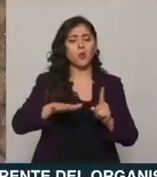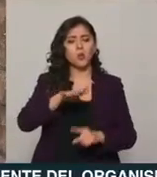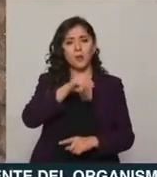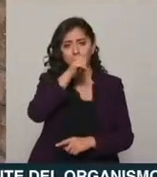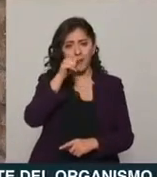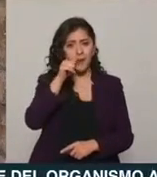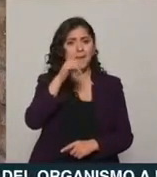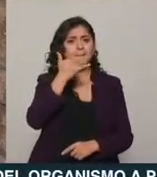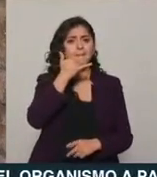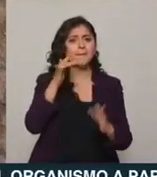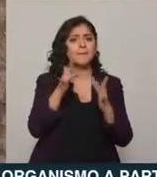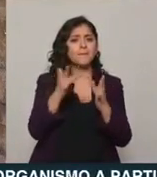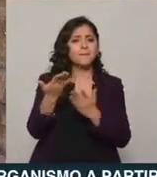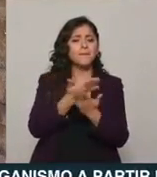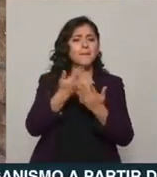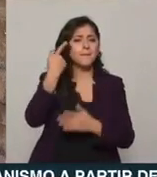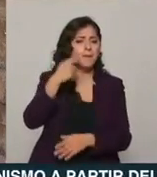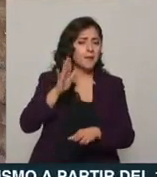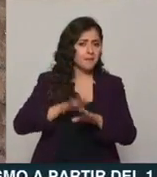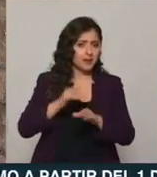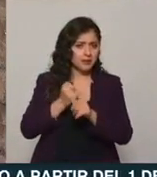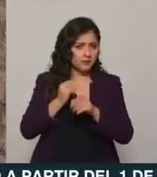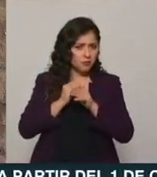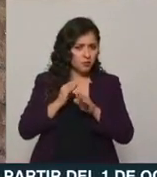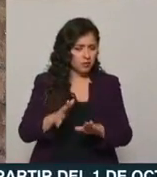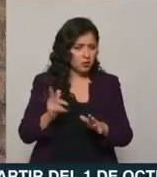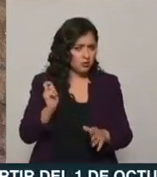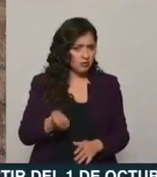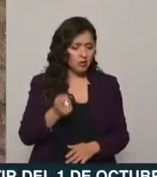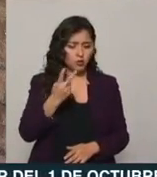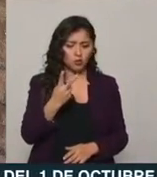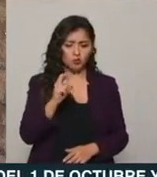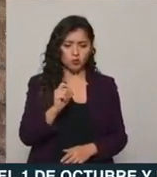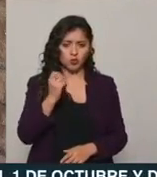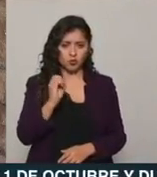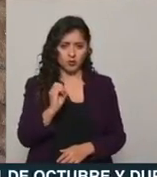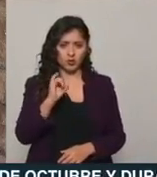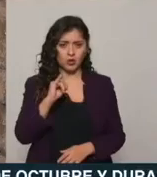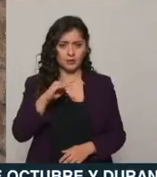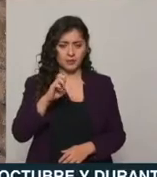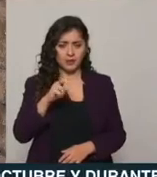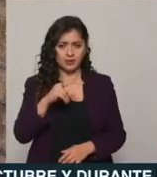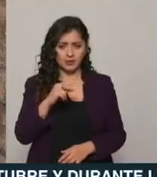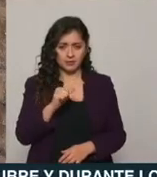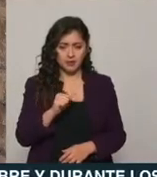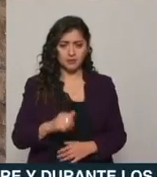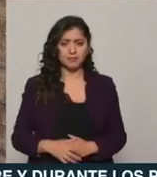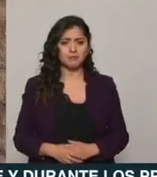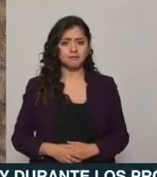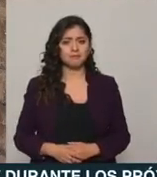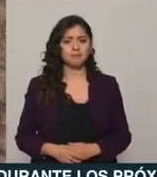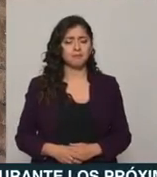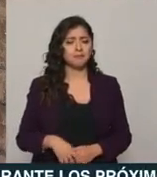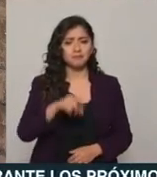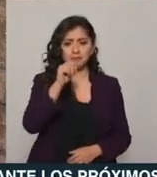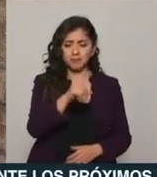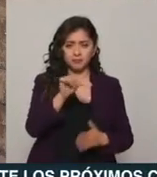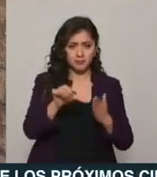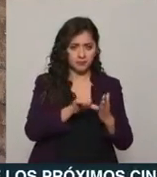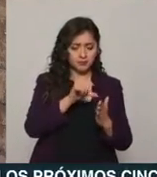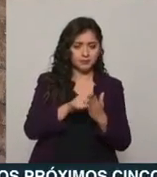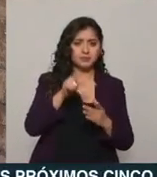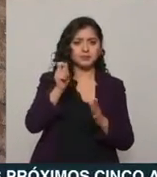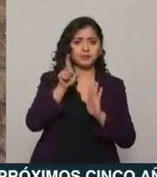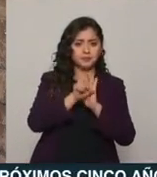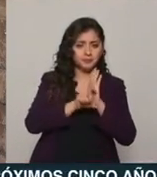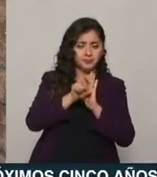dónde podemos contactarlos para tener más información de este Festival Inmersiva 2.0? En las redes del Centro de Cultura Digital, tanto en